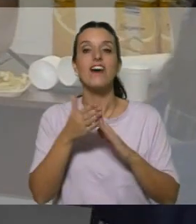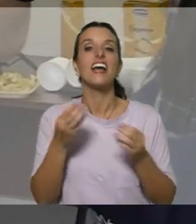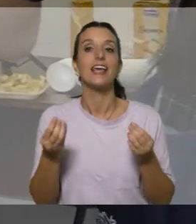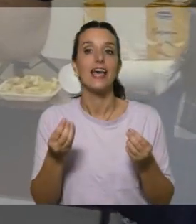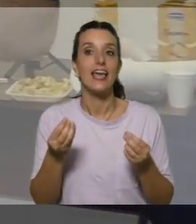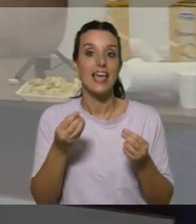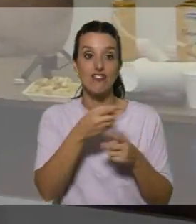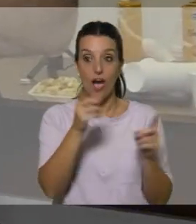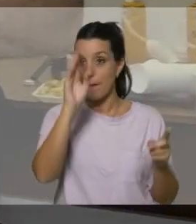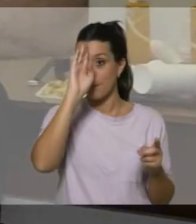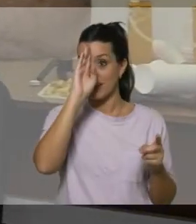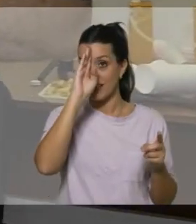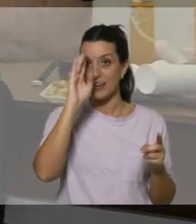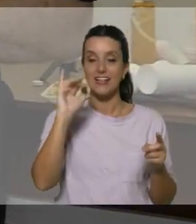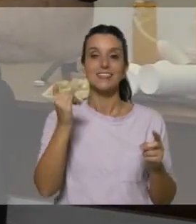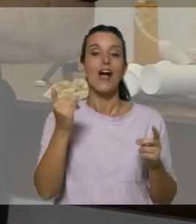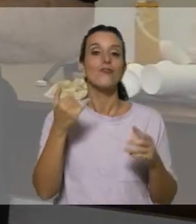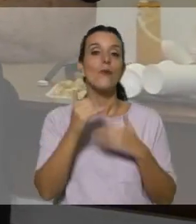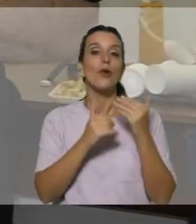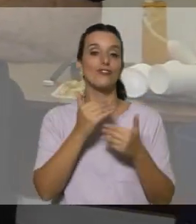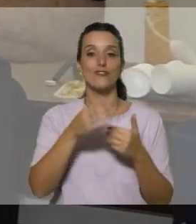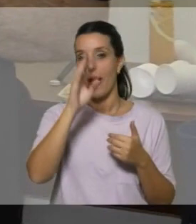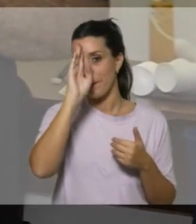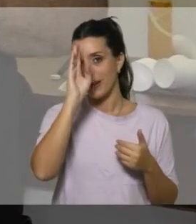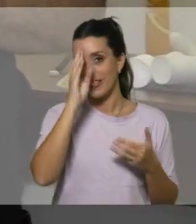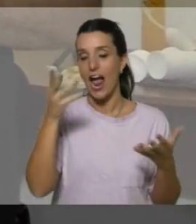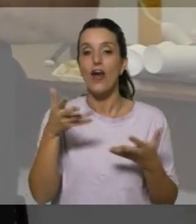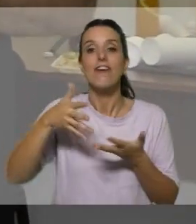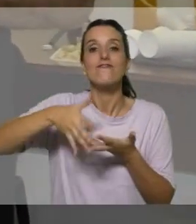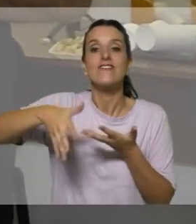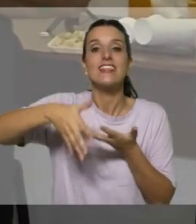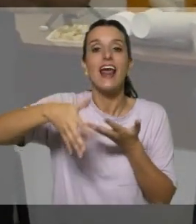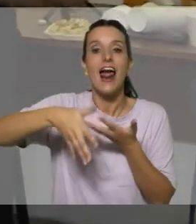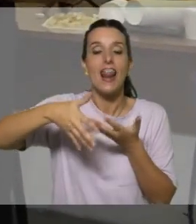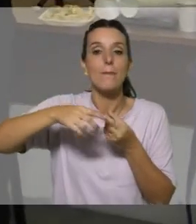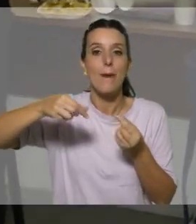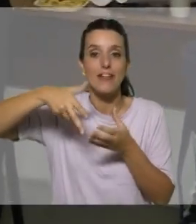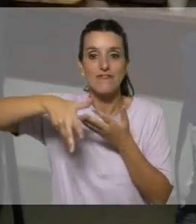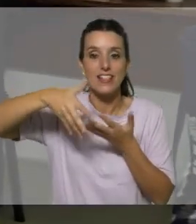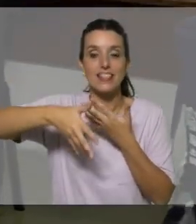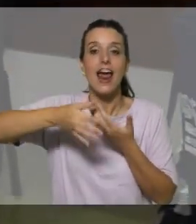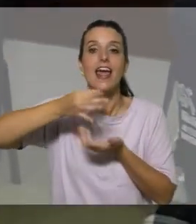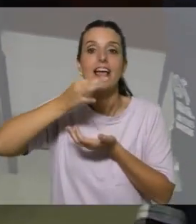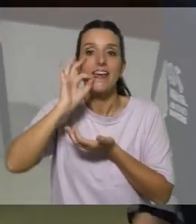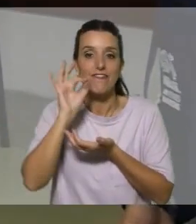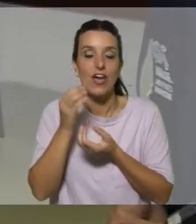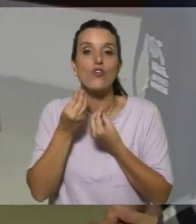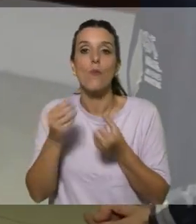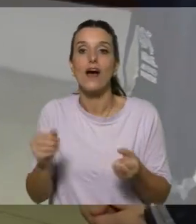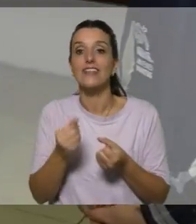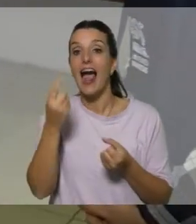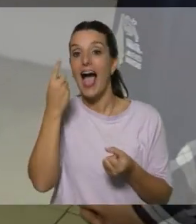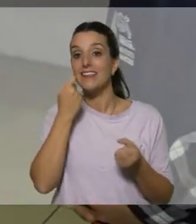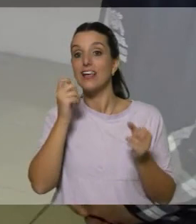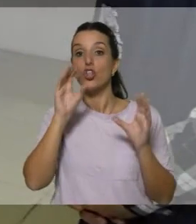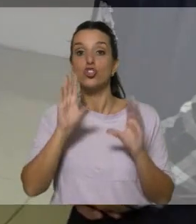Los chiquilines. Ya casi. Estamos en eso, estamos aprendiendo a filtrar buenos cafés, a sacar lo mejor de ese café. Ayer hicimos todo